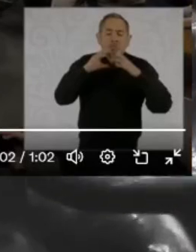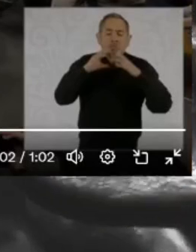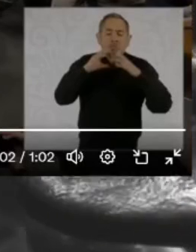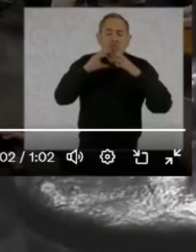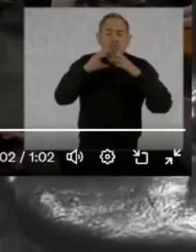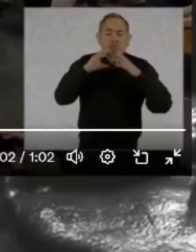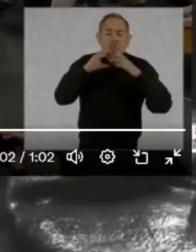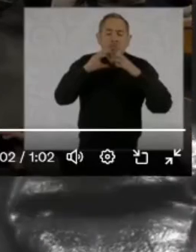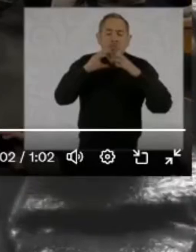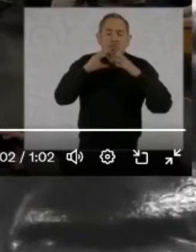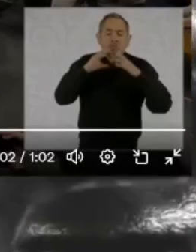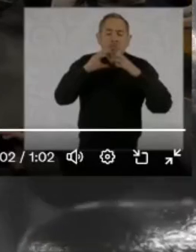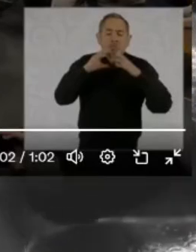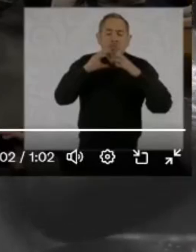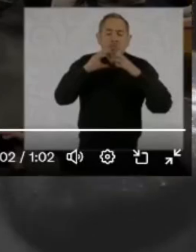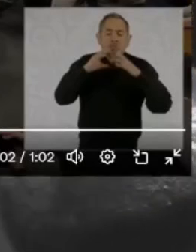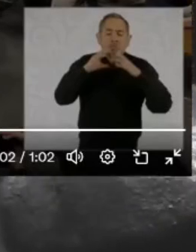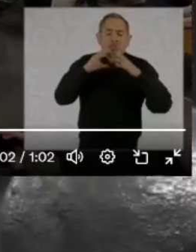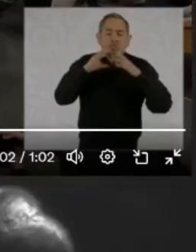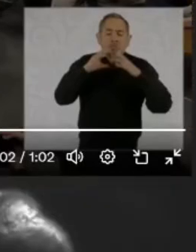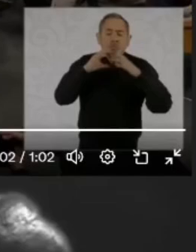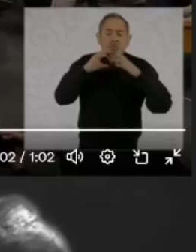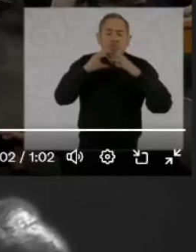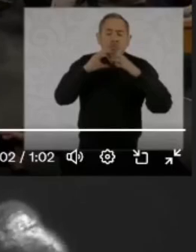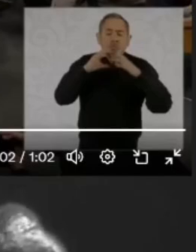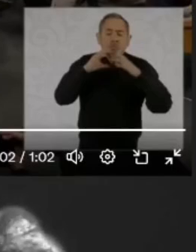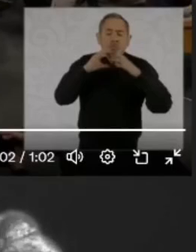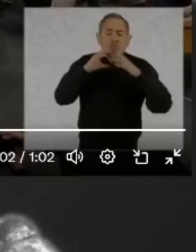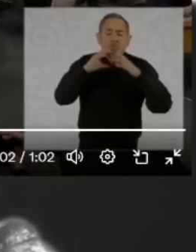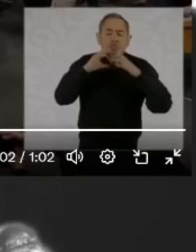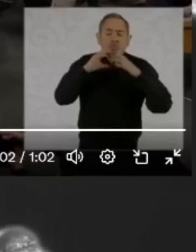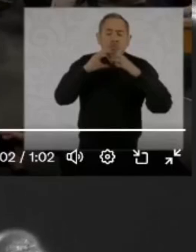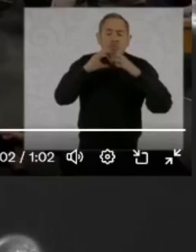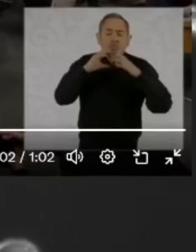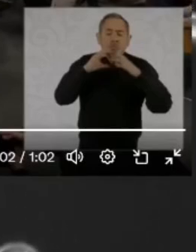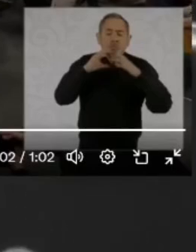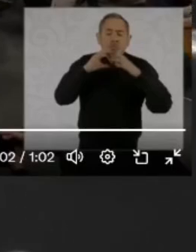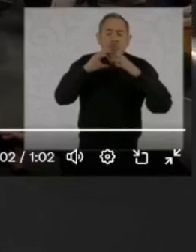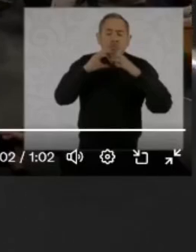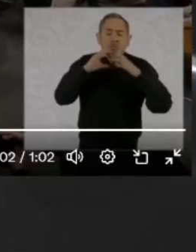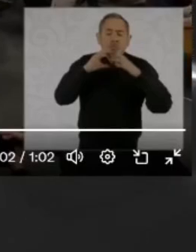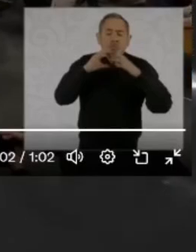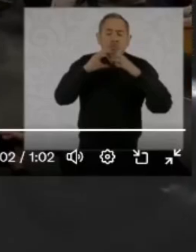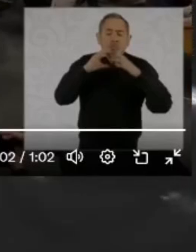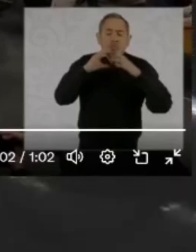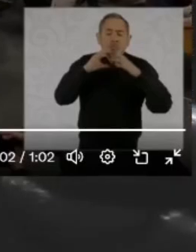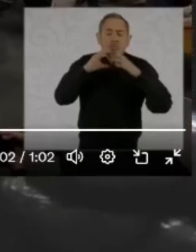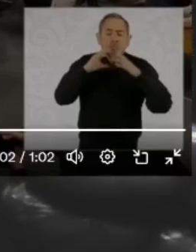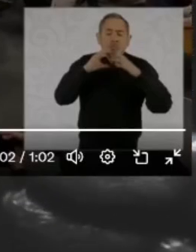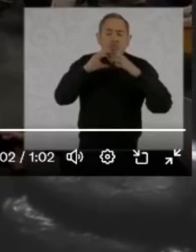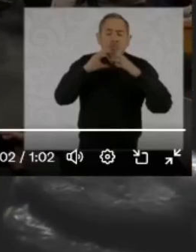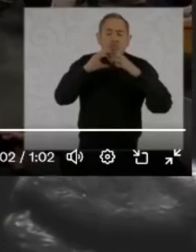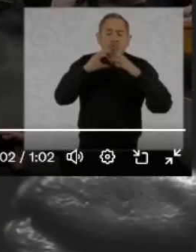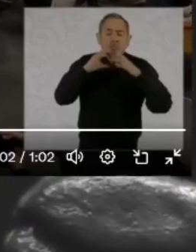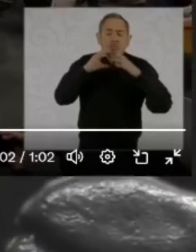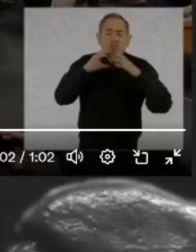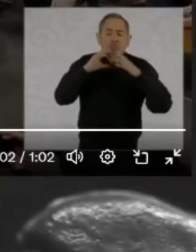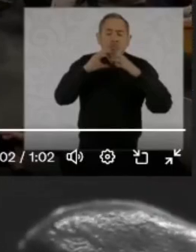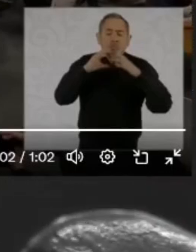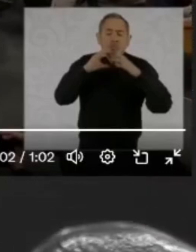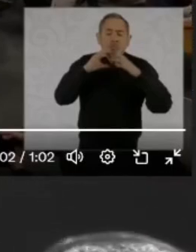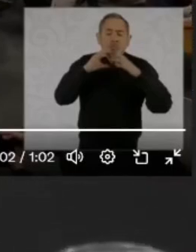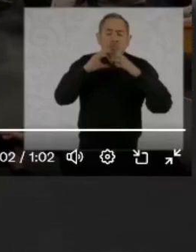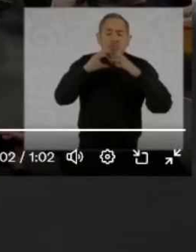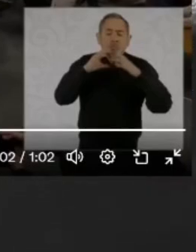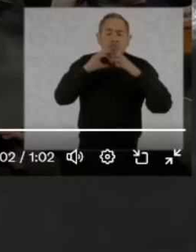Tlalpan. Entonces, bueno, lo que comenta es cierto. Por eso yo decía la otra vez, a mí no me interesa si el señor tiene